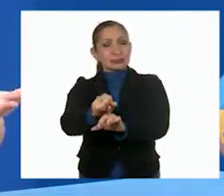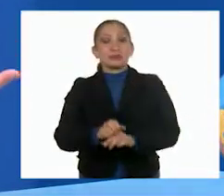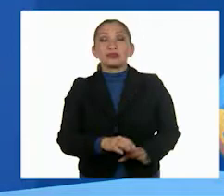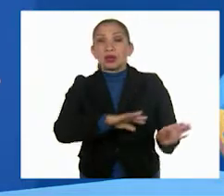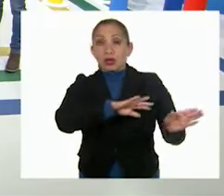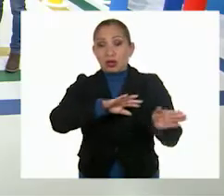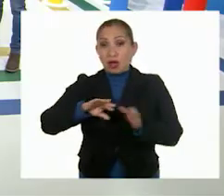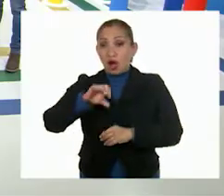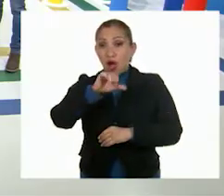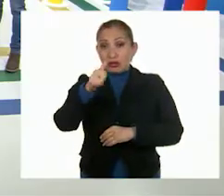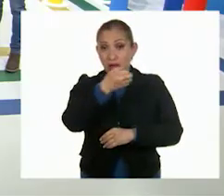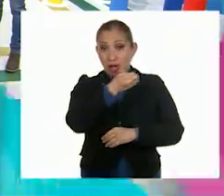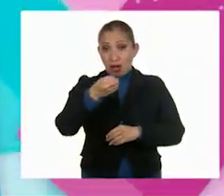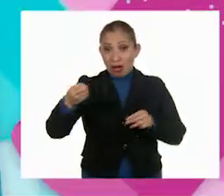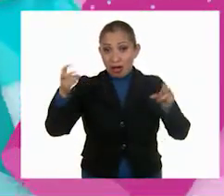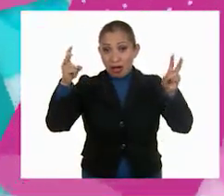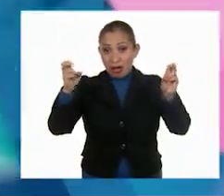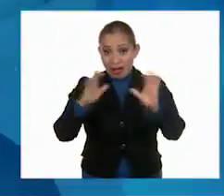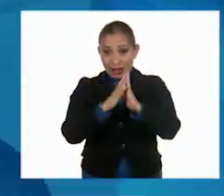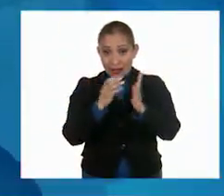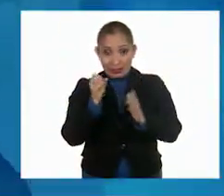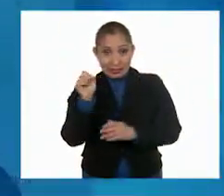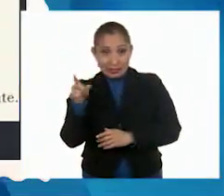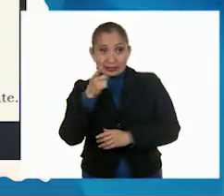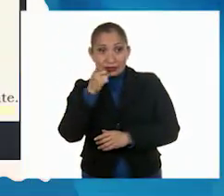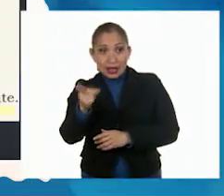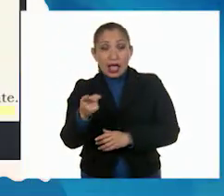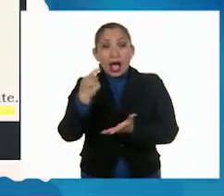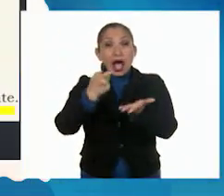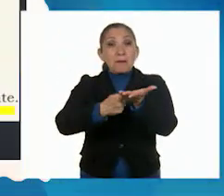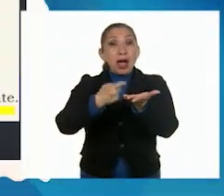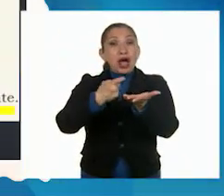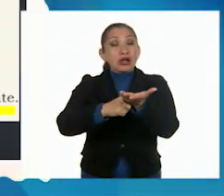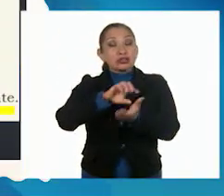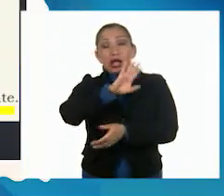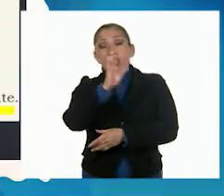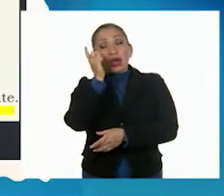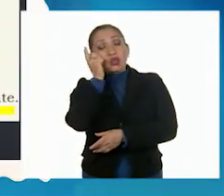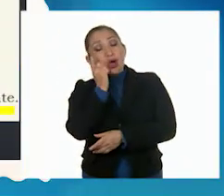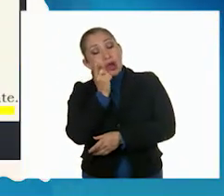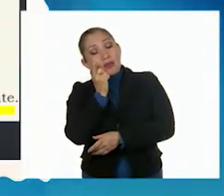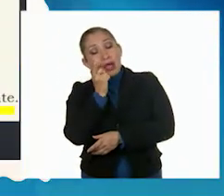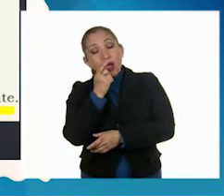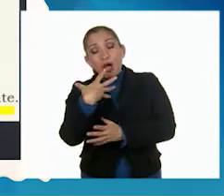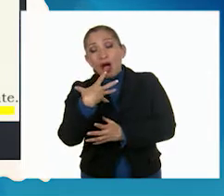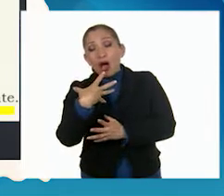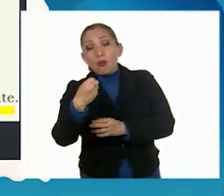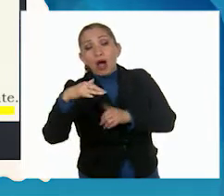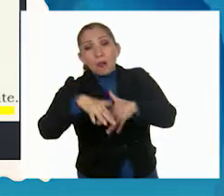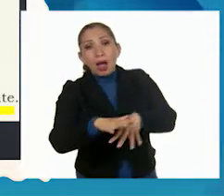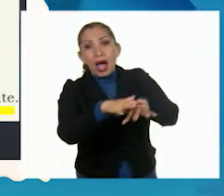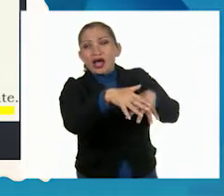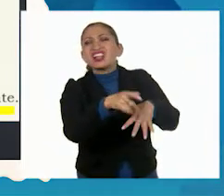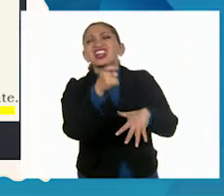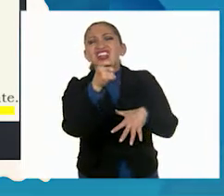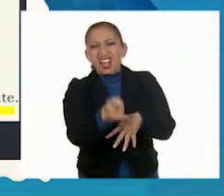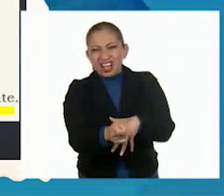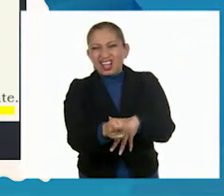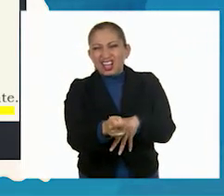de los refranes que vienen en el libro dice, camarón que se duerme se lo lleva a la corriente, que era fue de